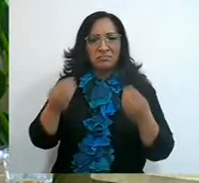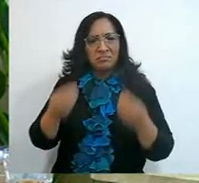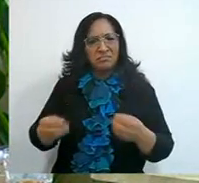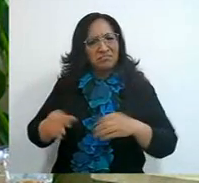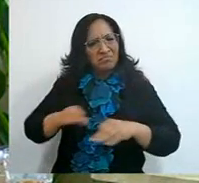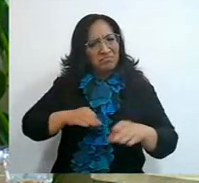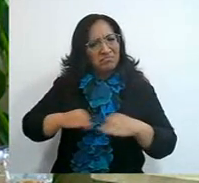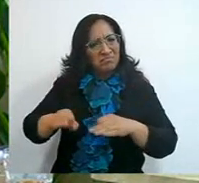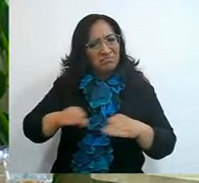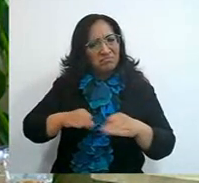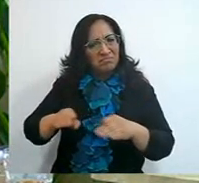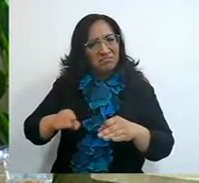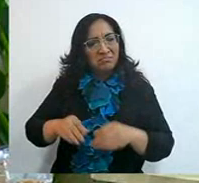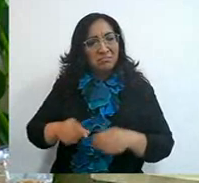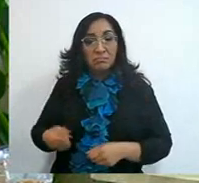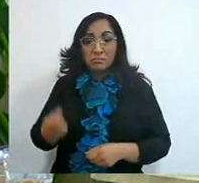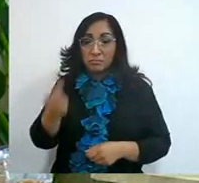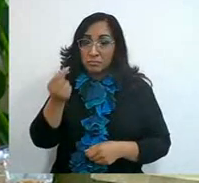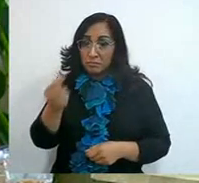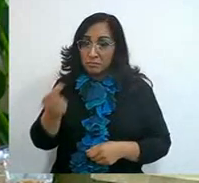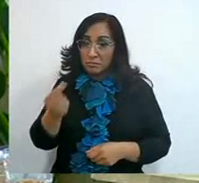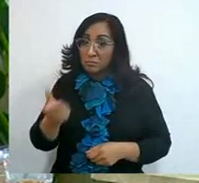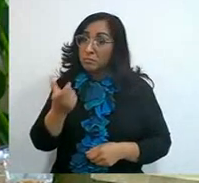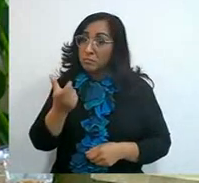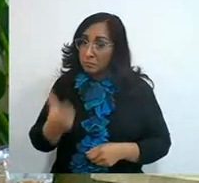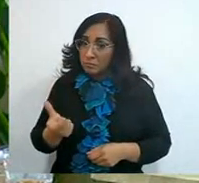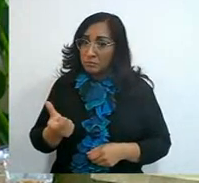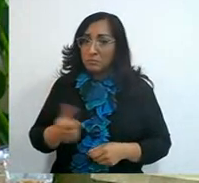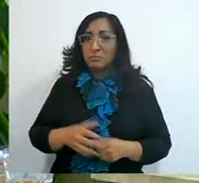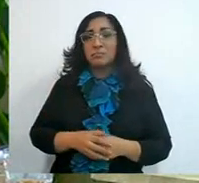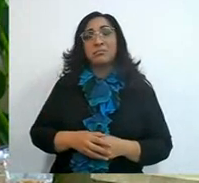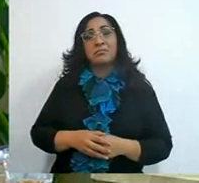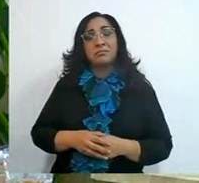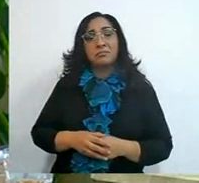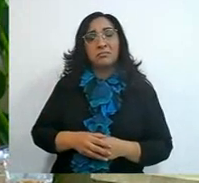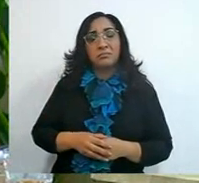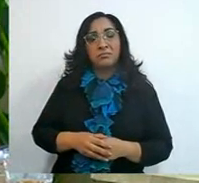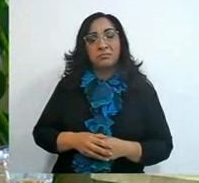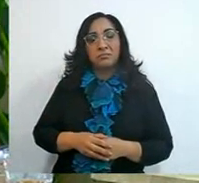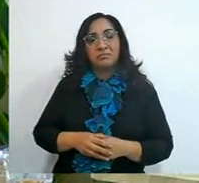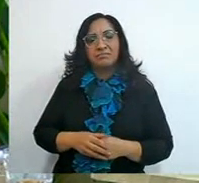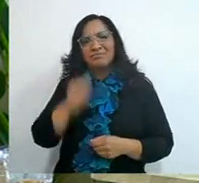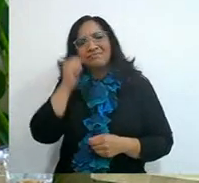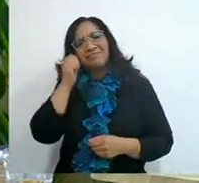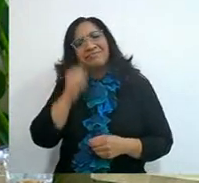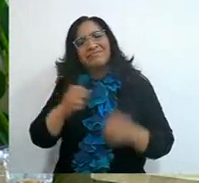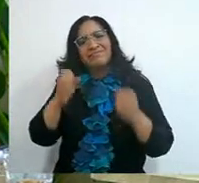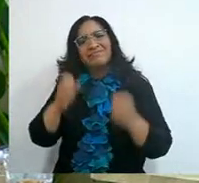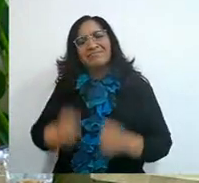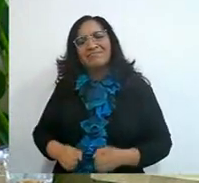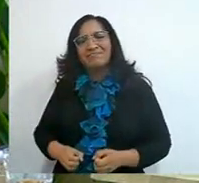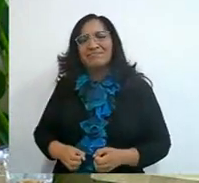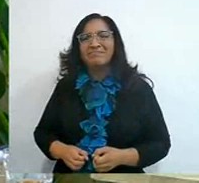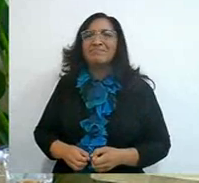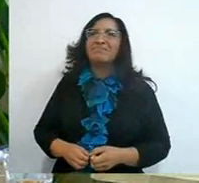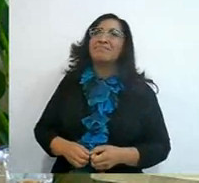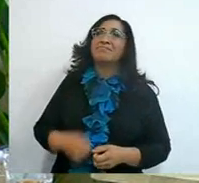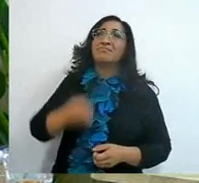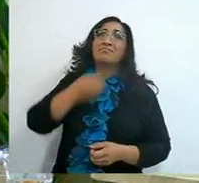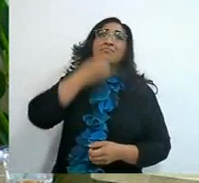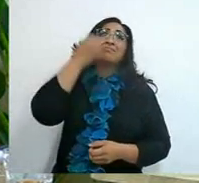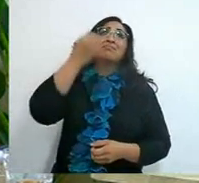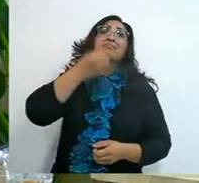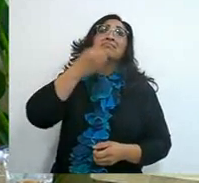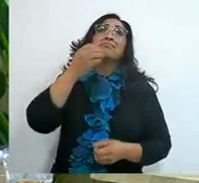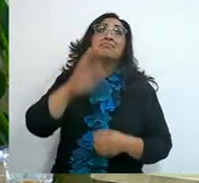Mucho trabajo, poca remuneración. Y siempre están pidiendo, ore por mí